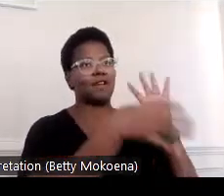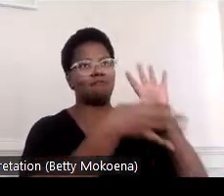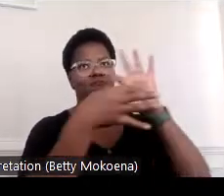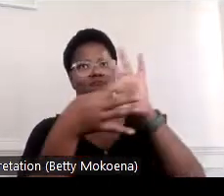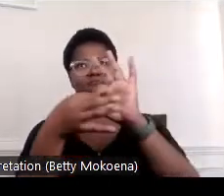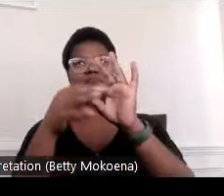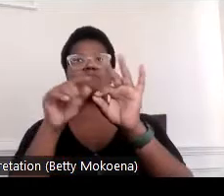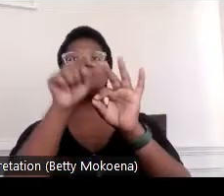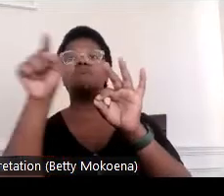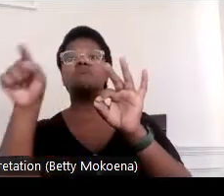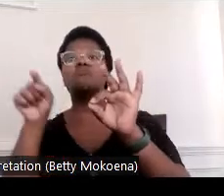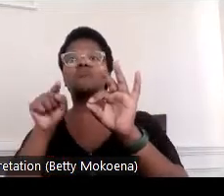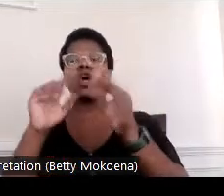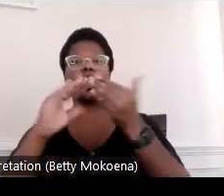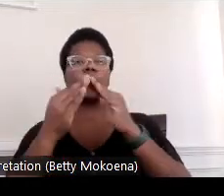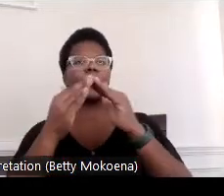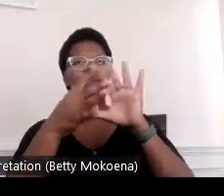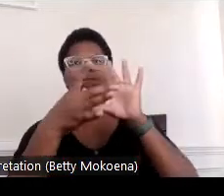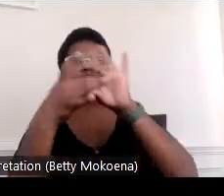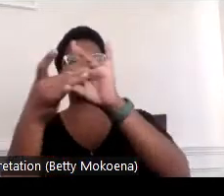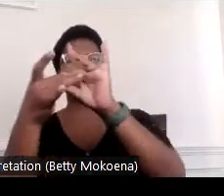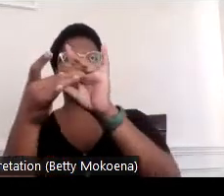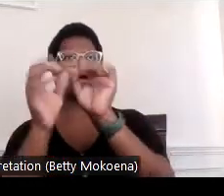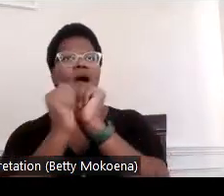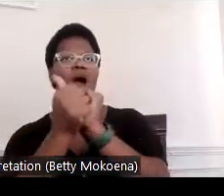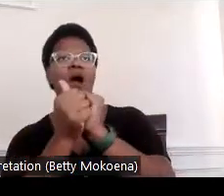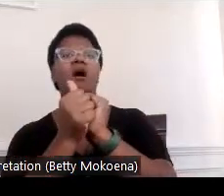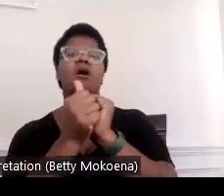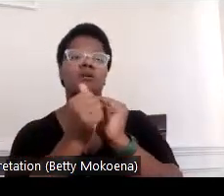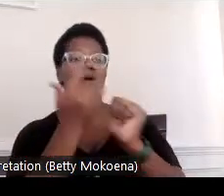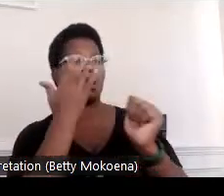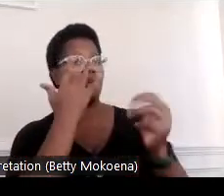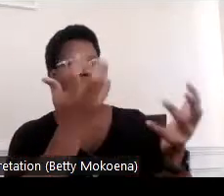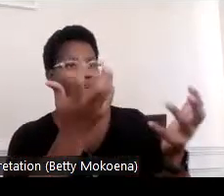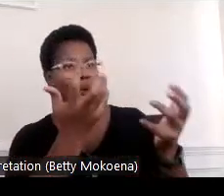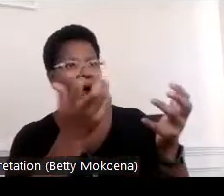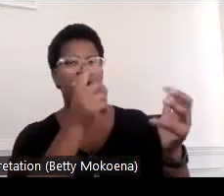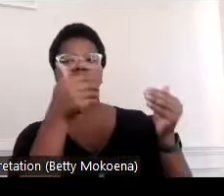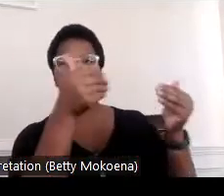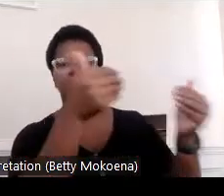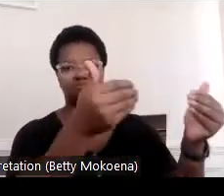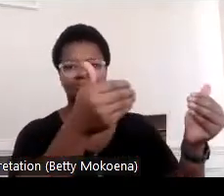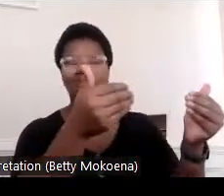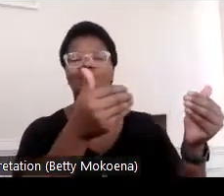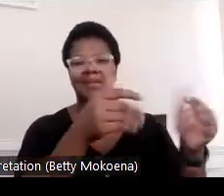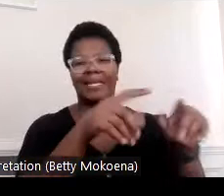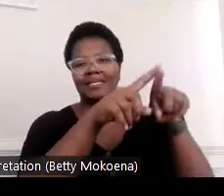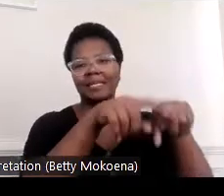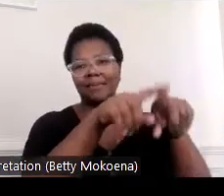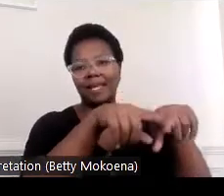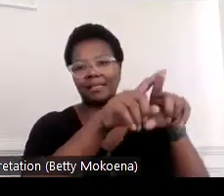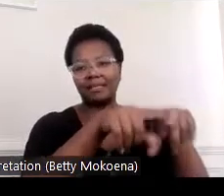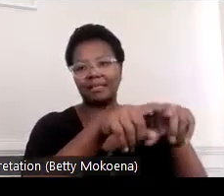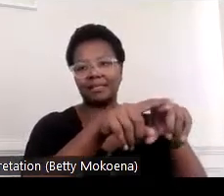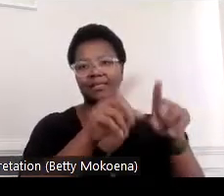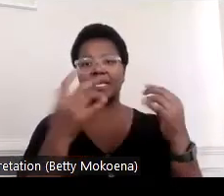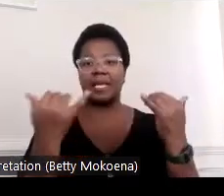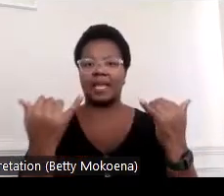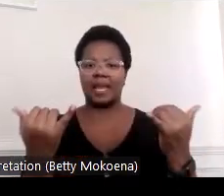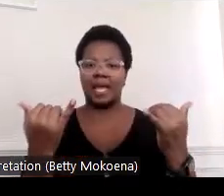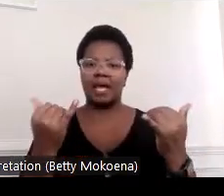importante saber qué lecciones uno tenga y también la libertad de poder conectarse con otros miembros la comunidad